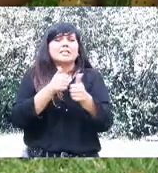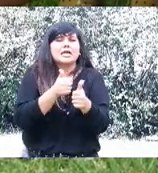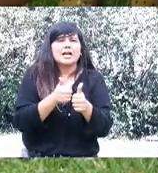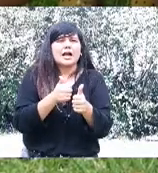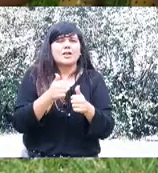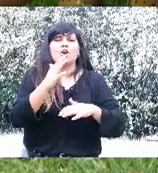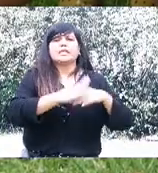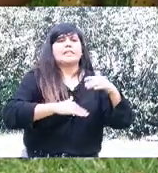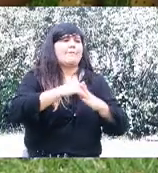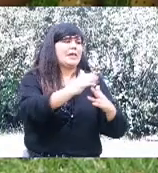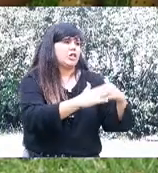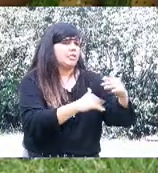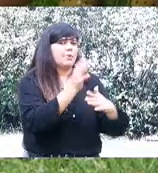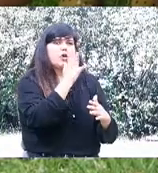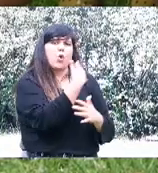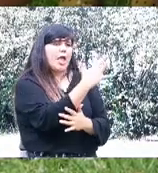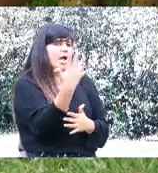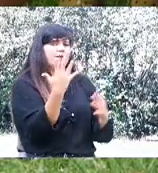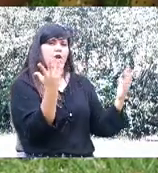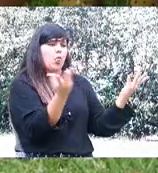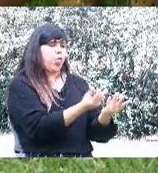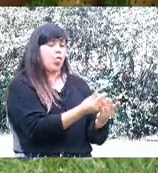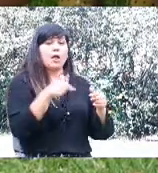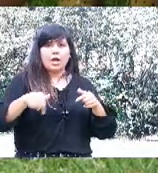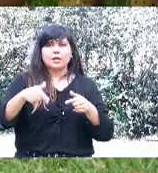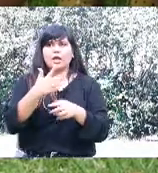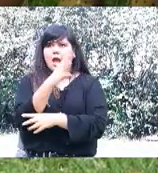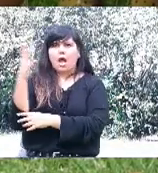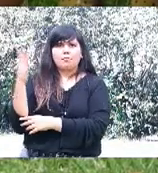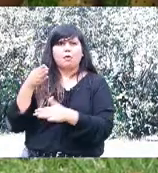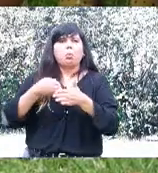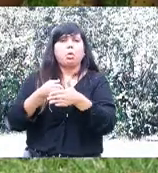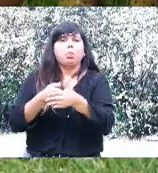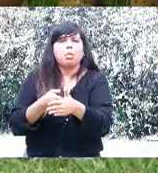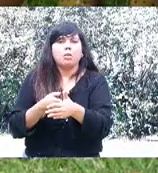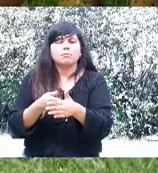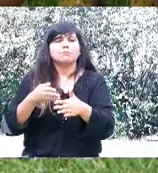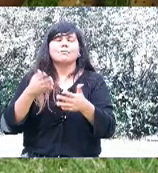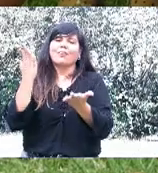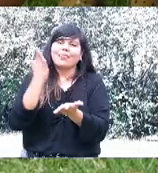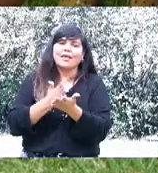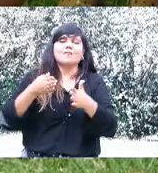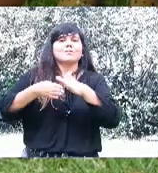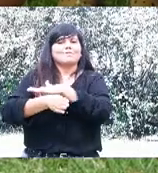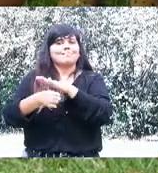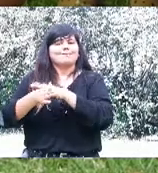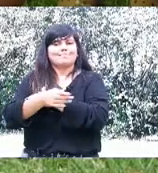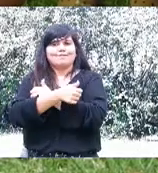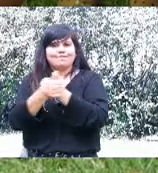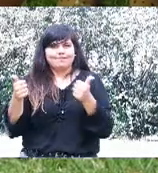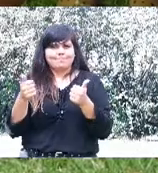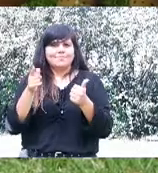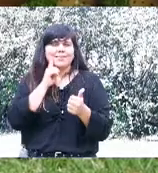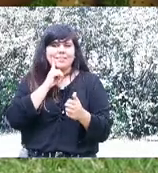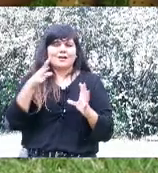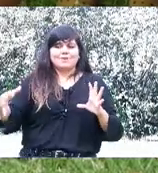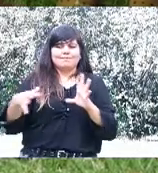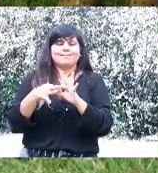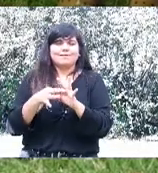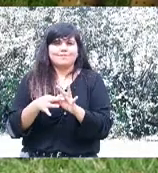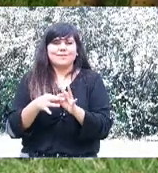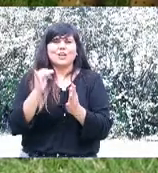harto cemento entonces tiene que tiene que ver con eso no có